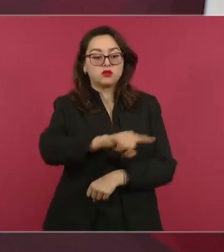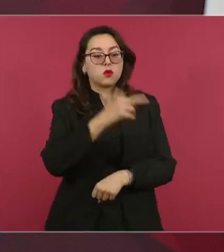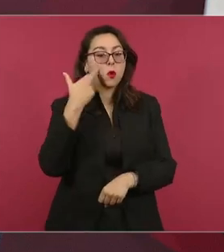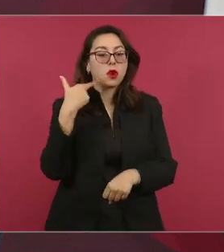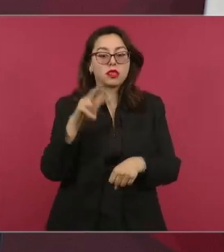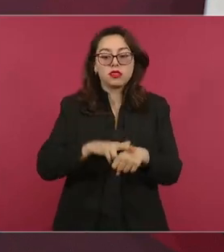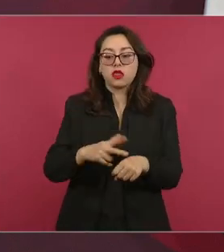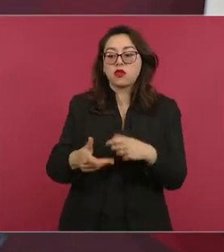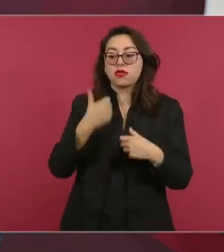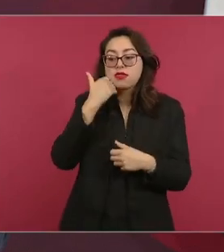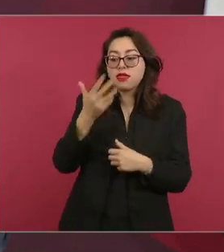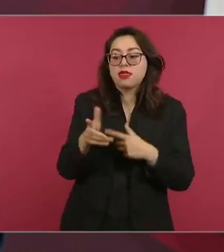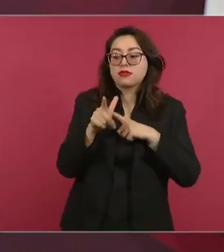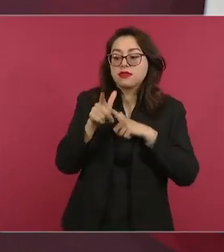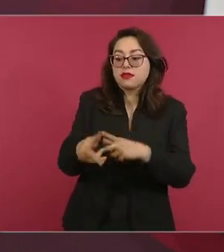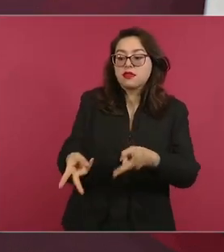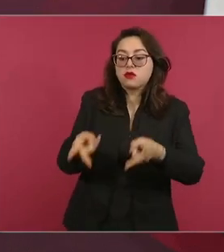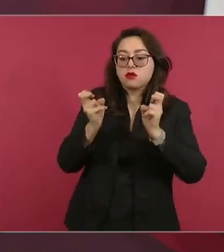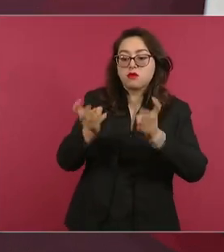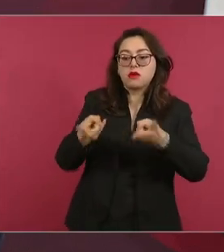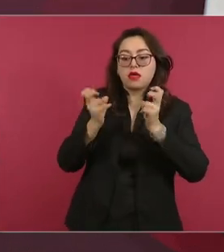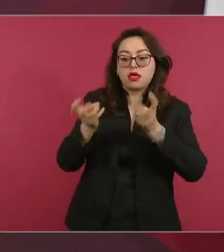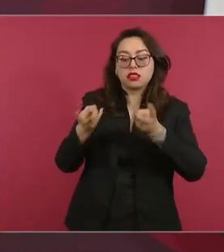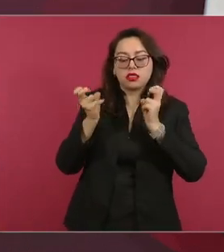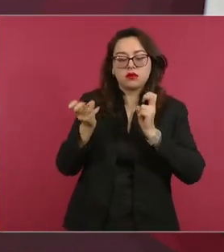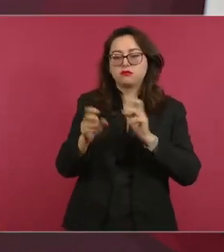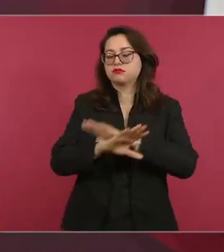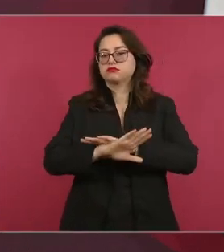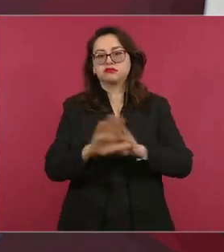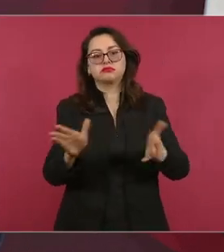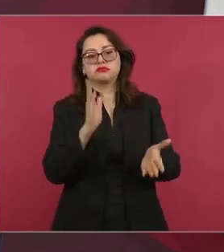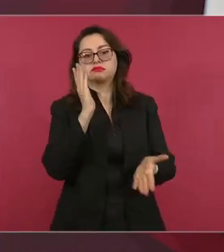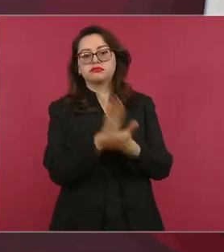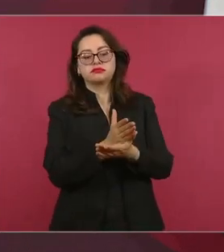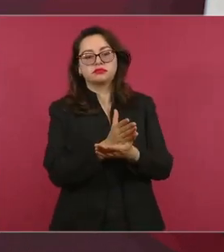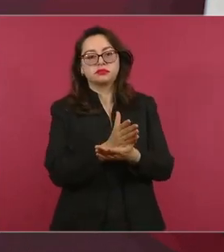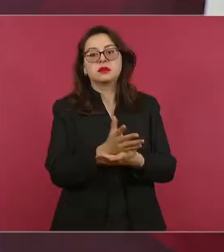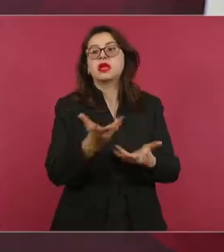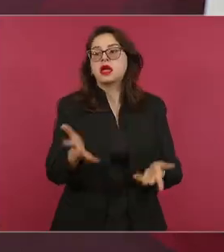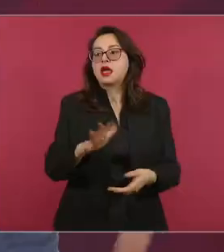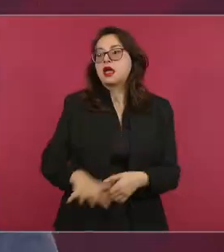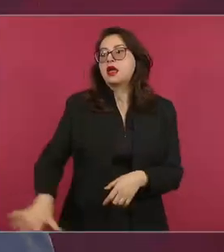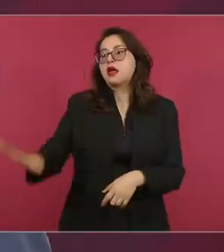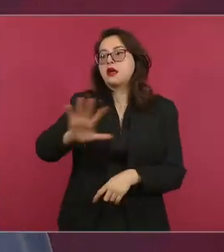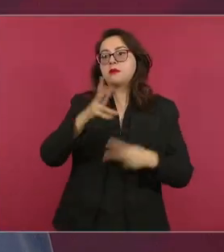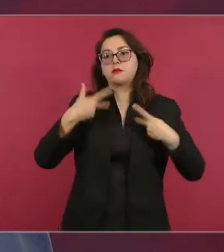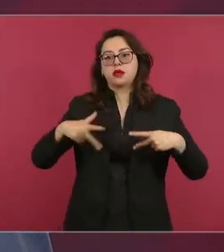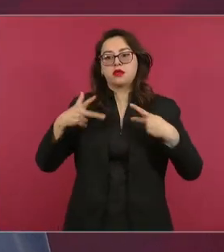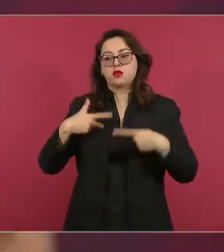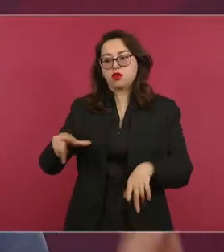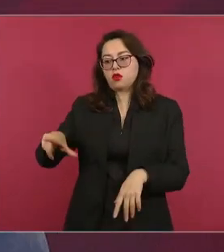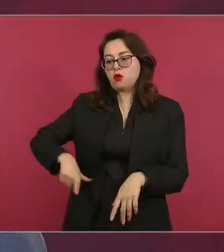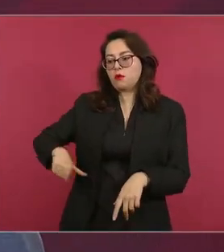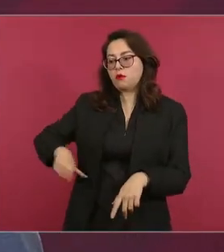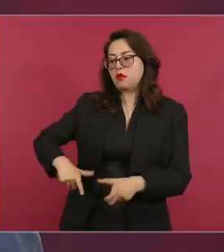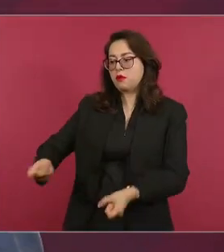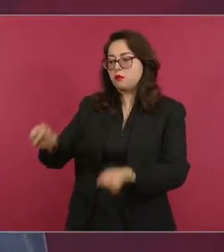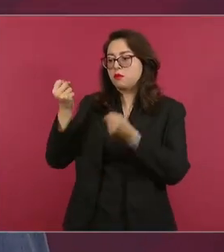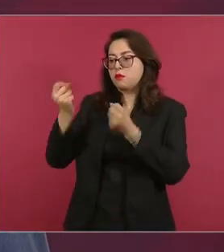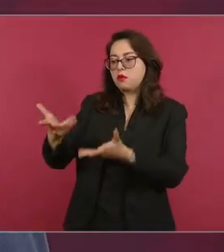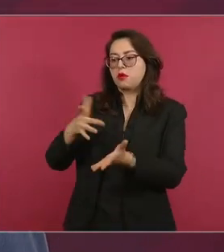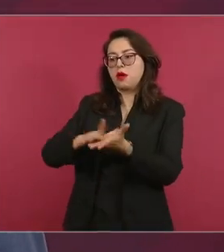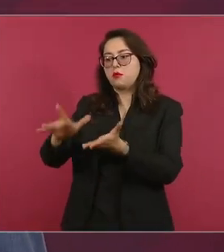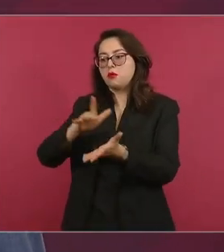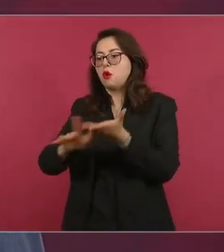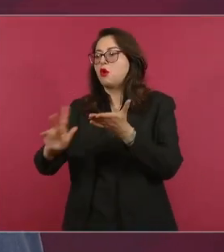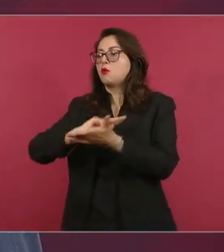le correspondía y no le entregaban sus programas de bienestar. Hay trabajo, ha mejorado el salario.